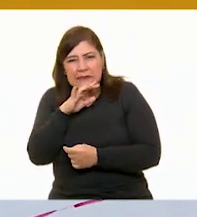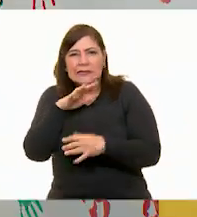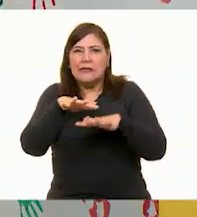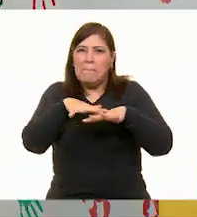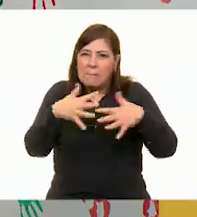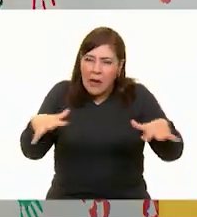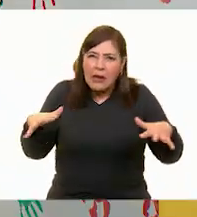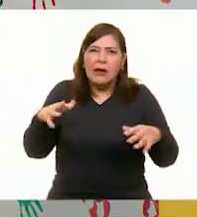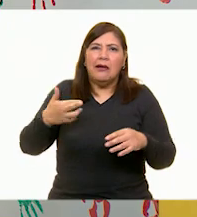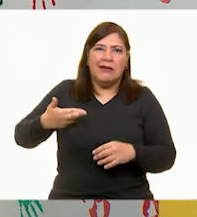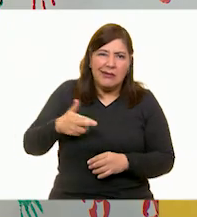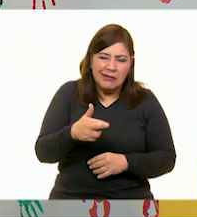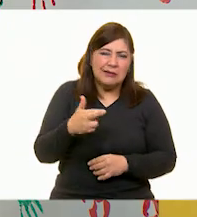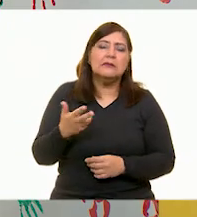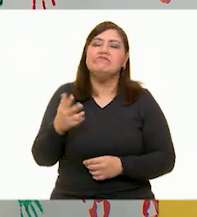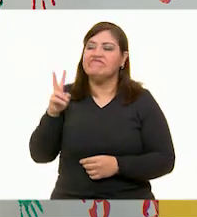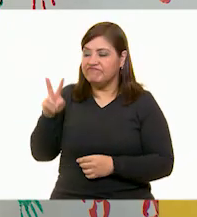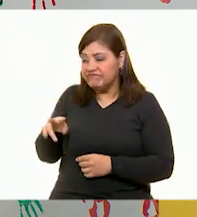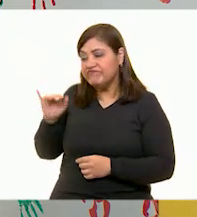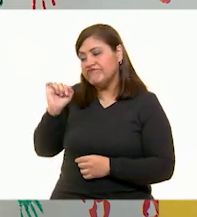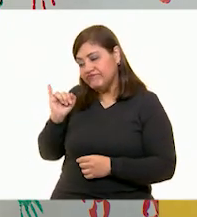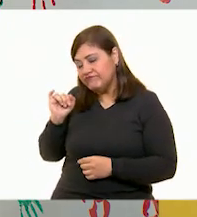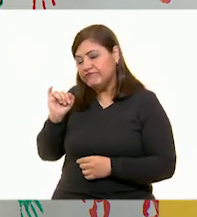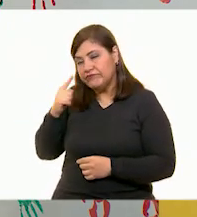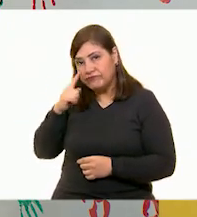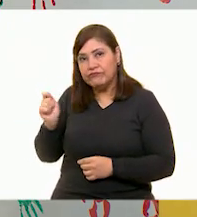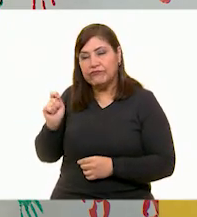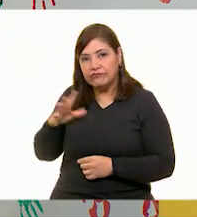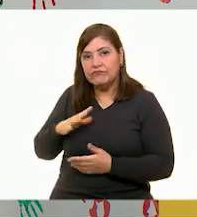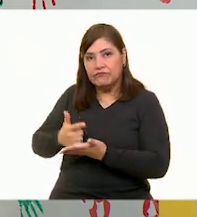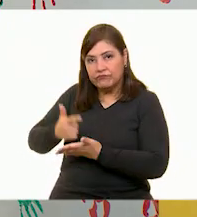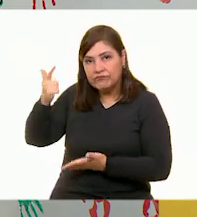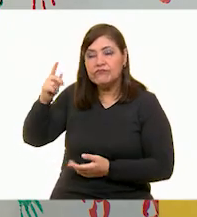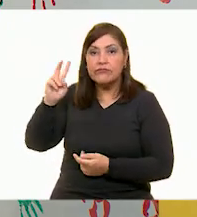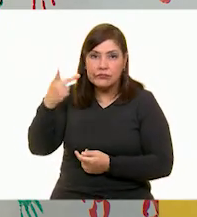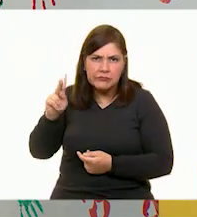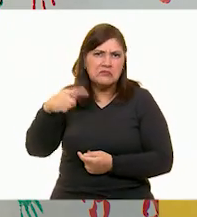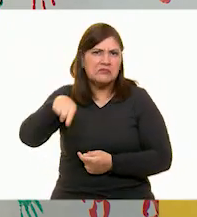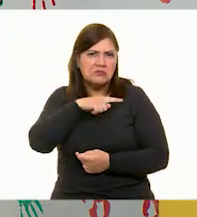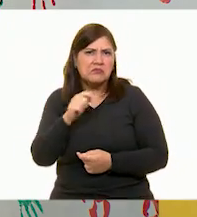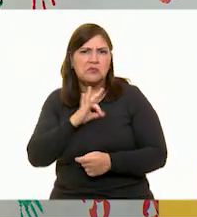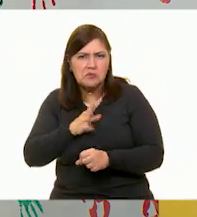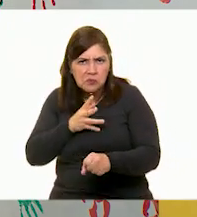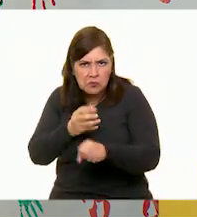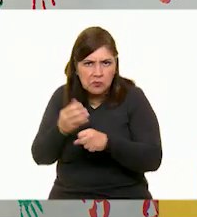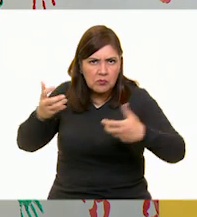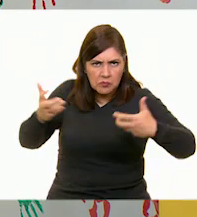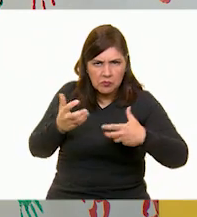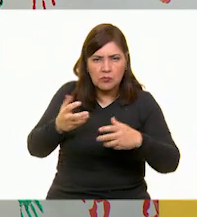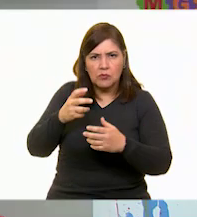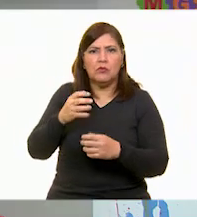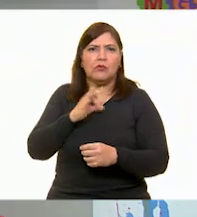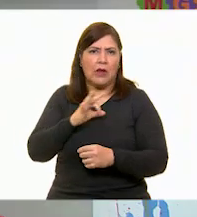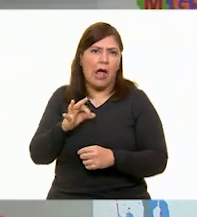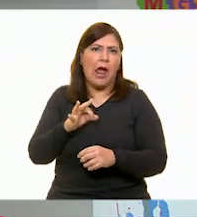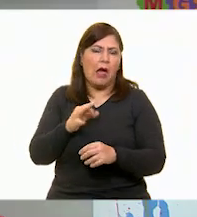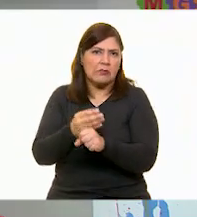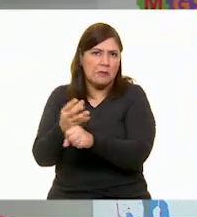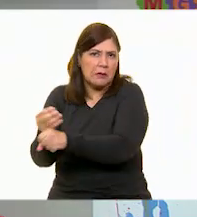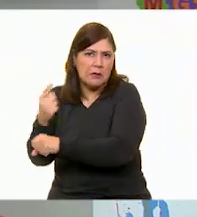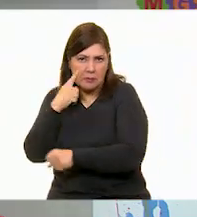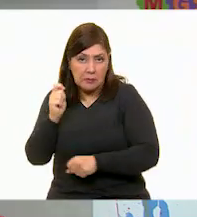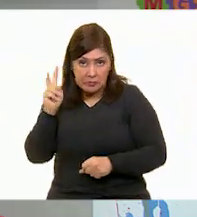Así es, Panchito. Es muy grave, pero podemos hacer muchas cosas aún para corregir esto, ¿no lo creen? Sí. Claro que sí.